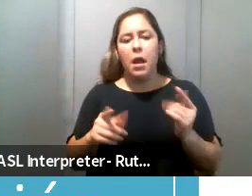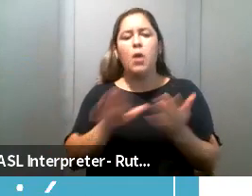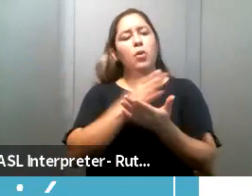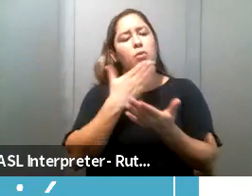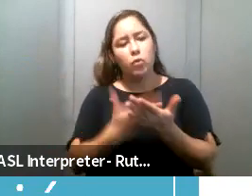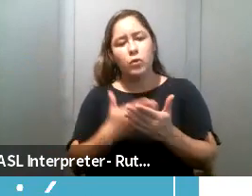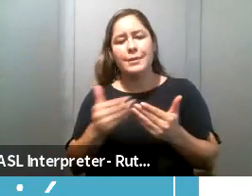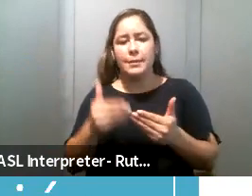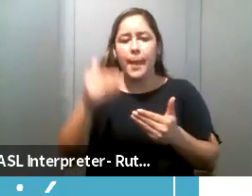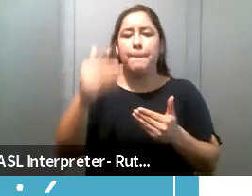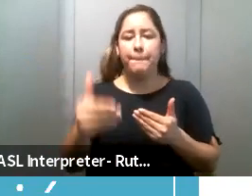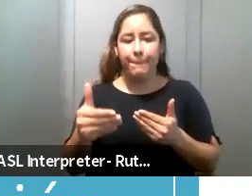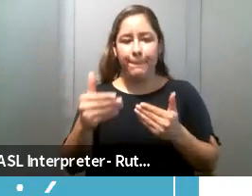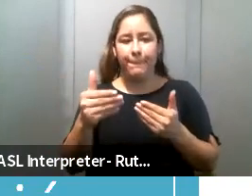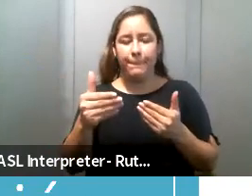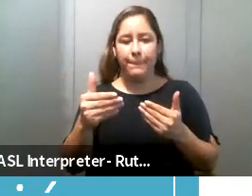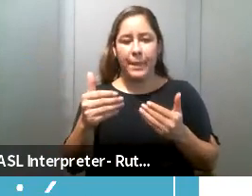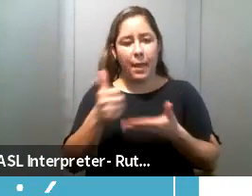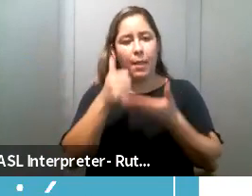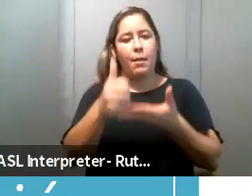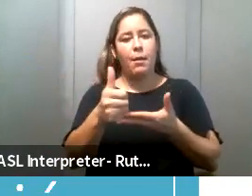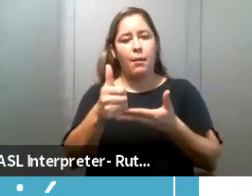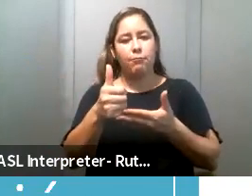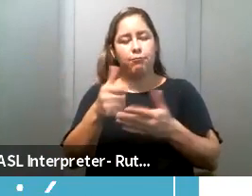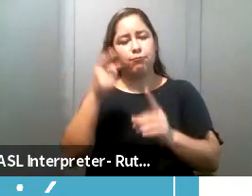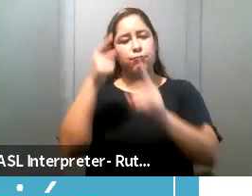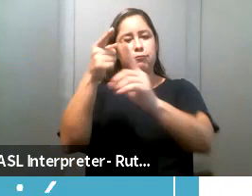importante. Entonces es importante reconocer eso.